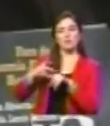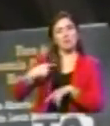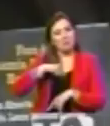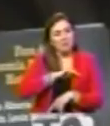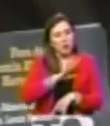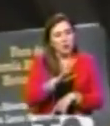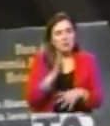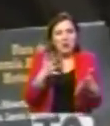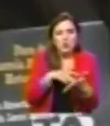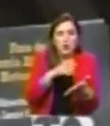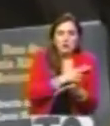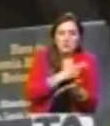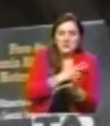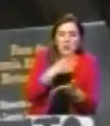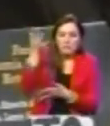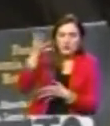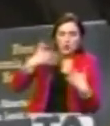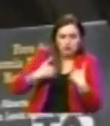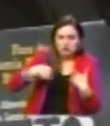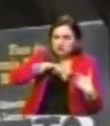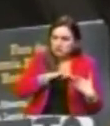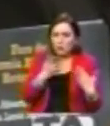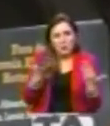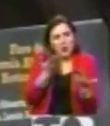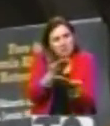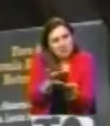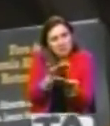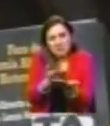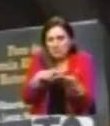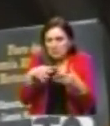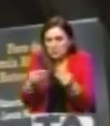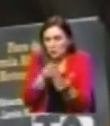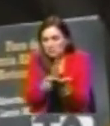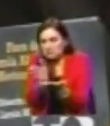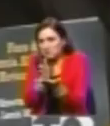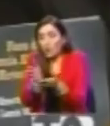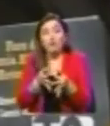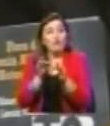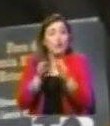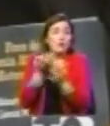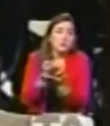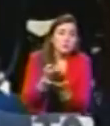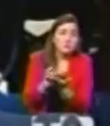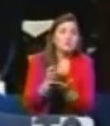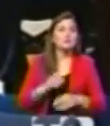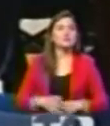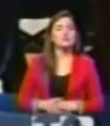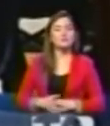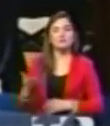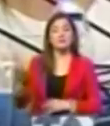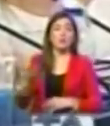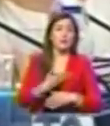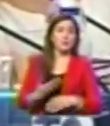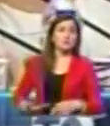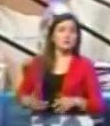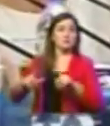la academia para indicarle a la sociedad ecuatoriana, al presidente, que existen otras opciones, que existen otras formas de mirar la economía. El presidente los